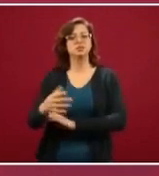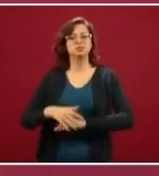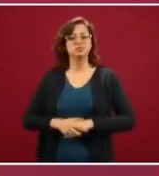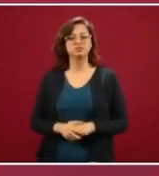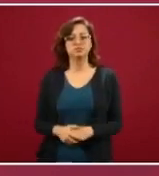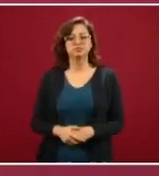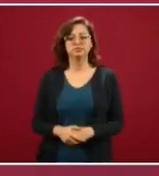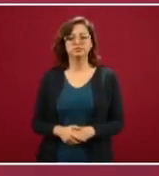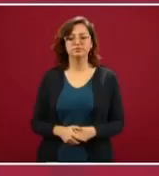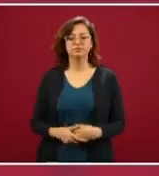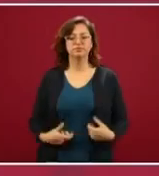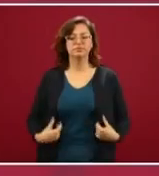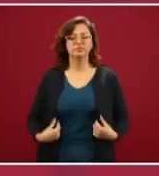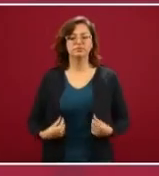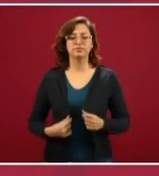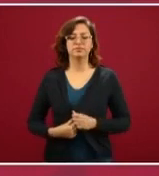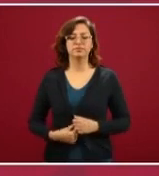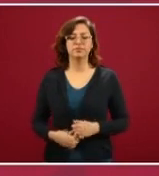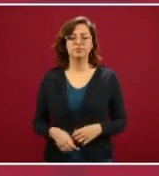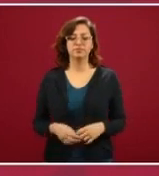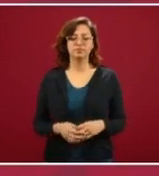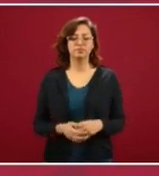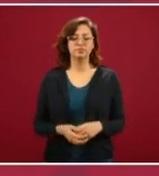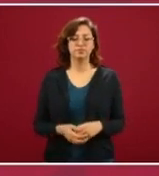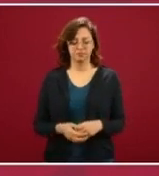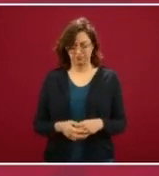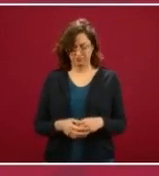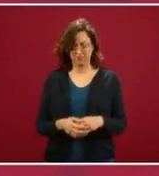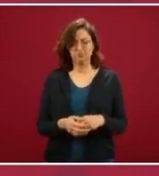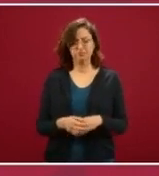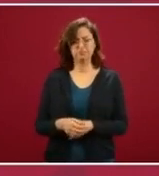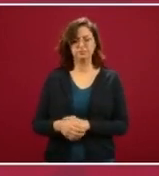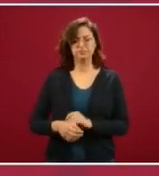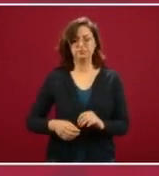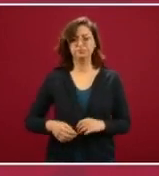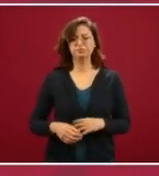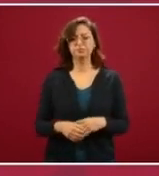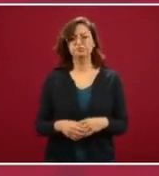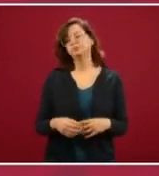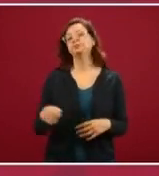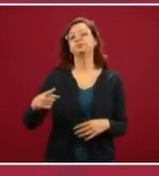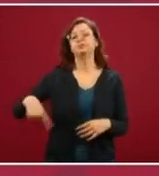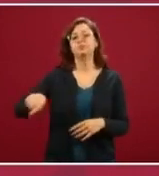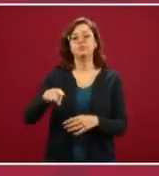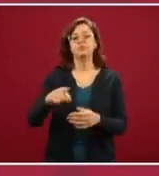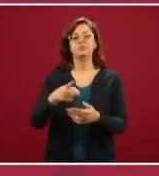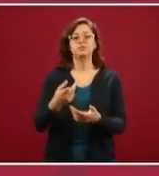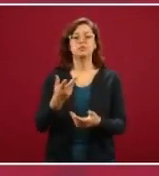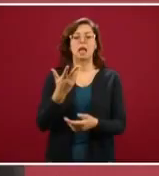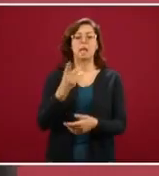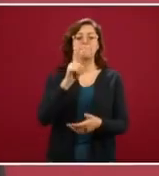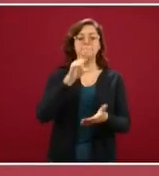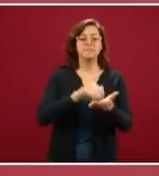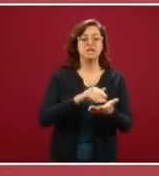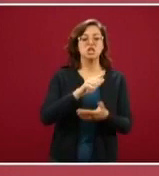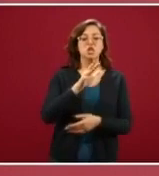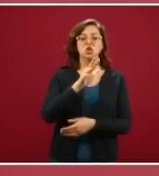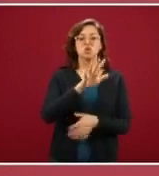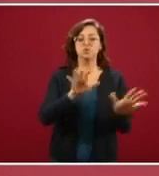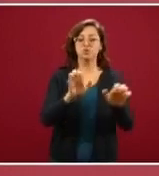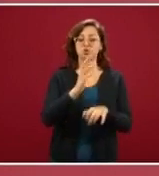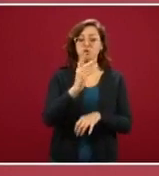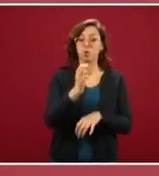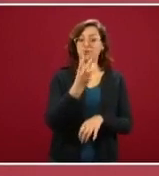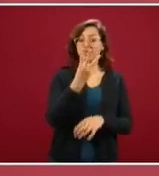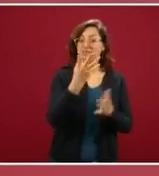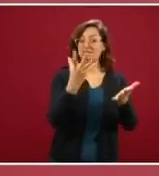¿Sí? El derecho lo consiguieron en 1953, pero se hizo efectivo